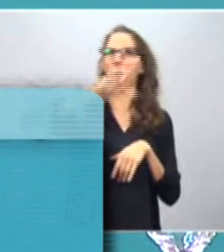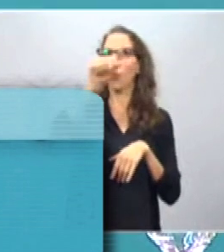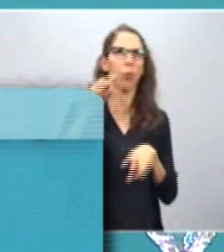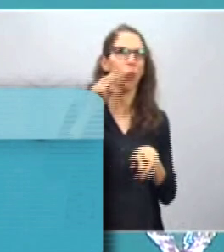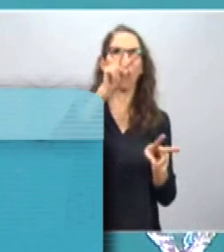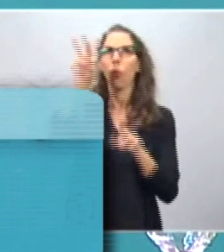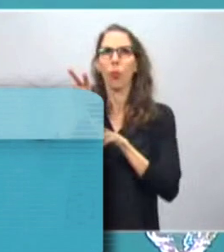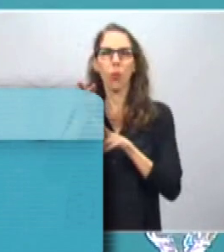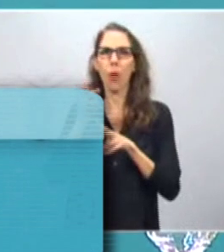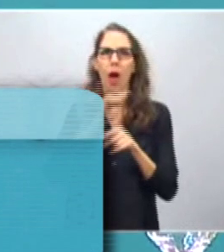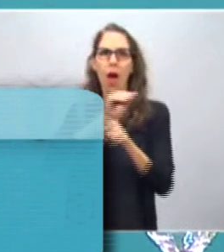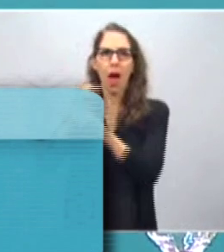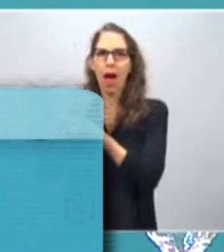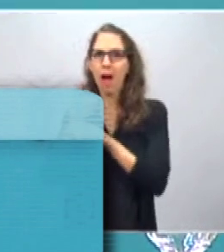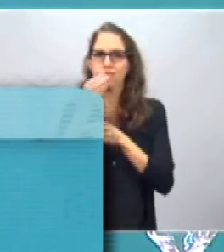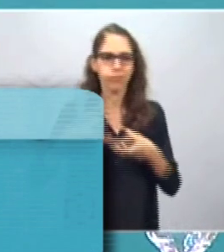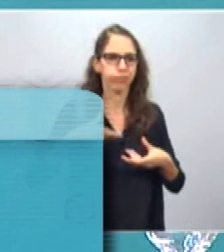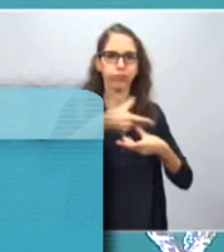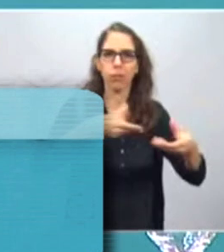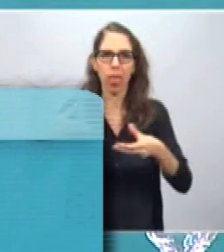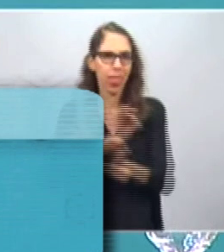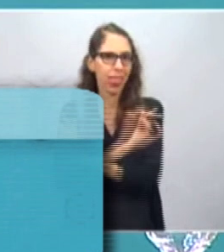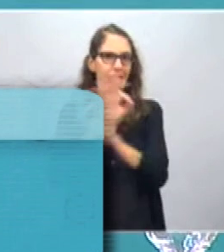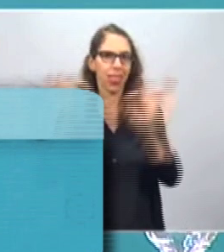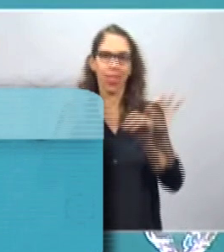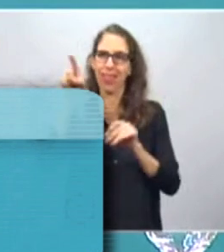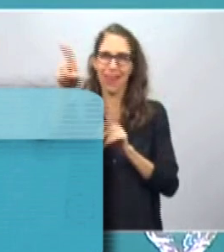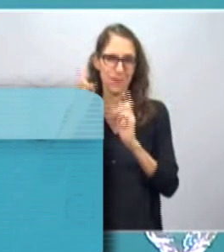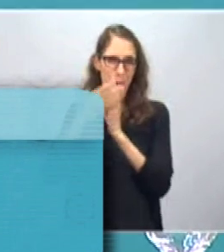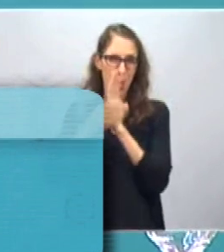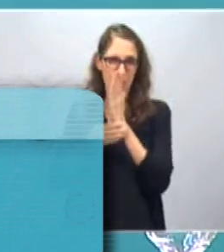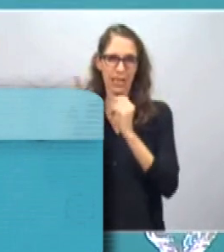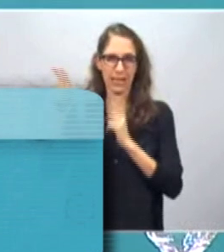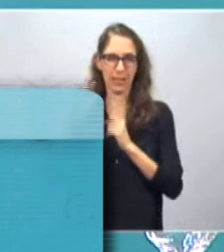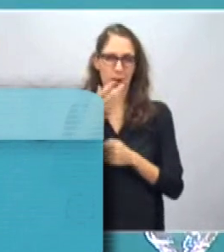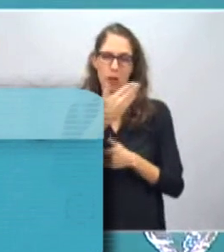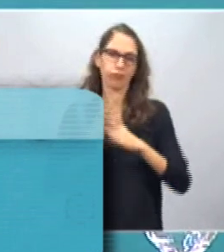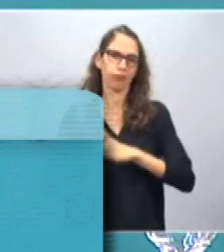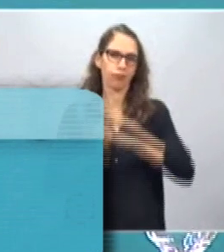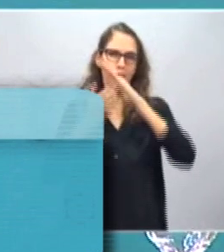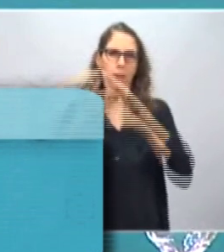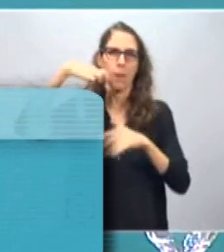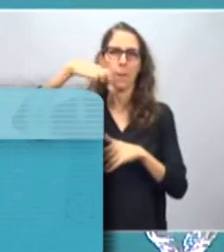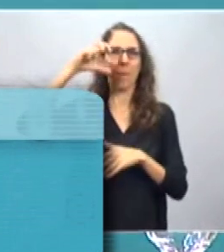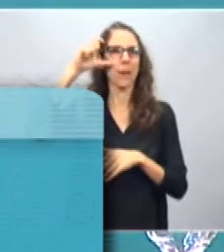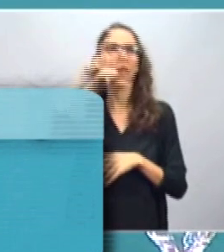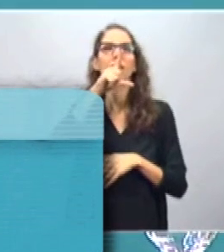falta de entrega de alimentos por parte del ministerio que dirige la ministra Petovelo. Nosotros desde la provincia de